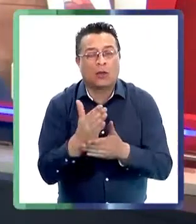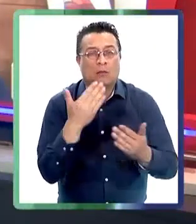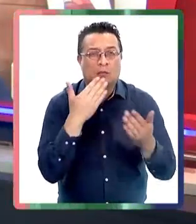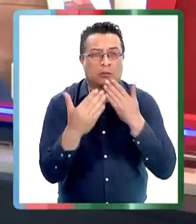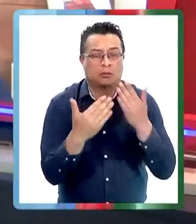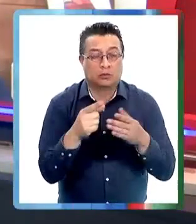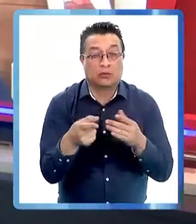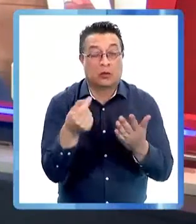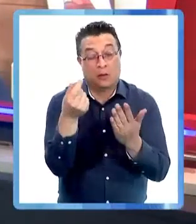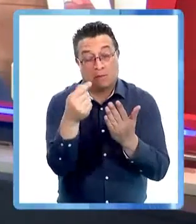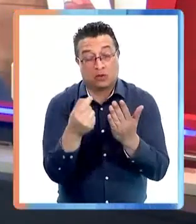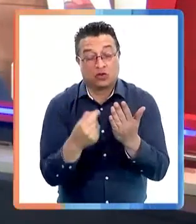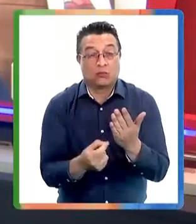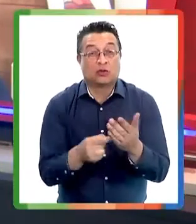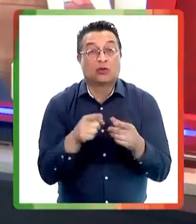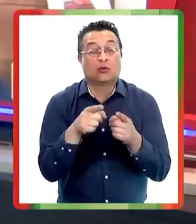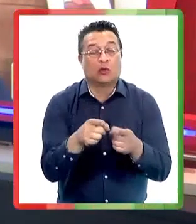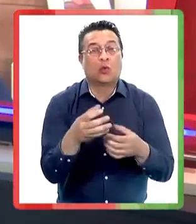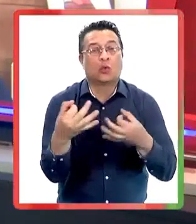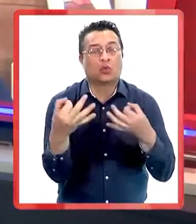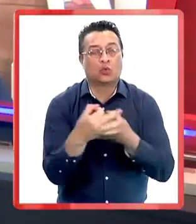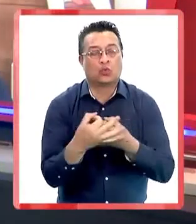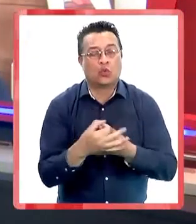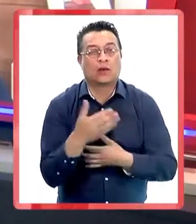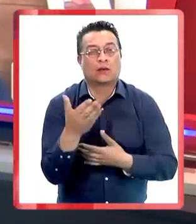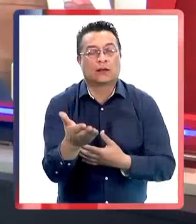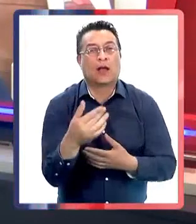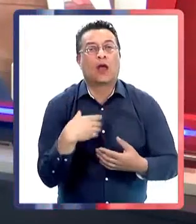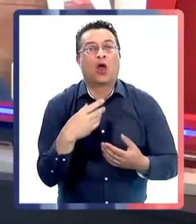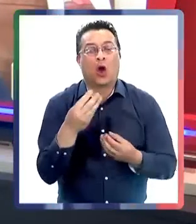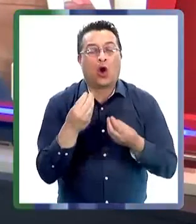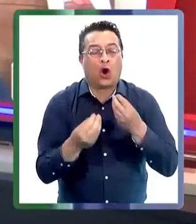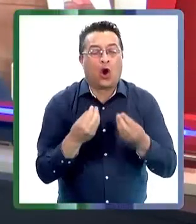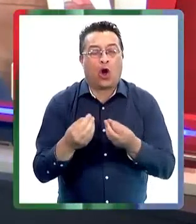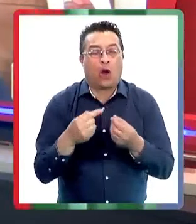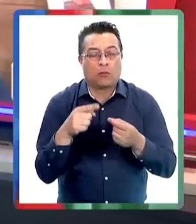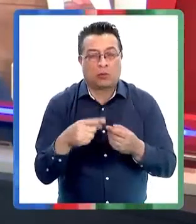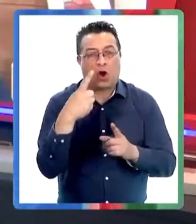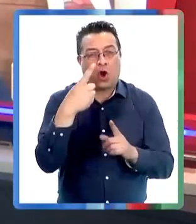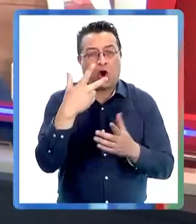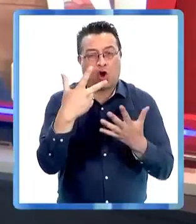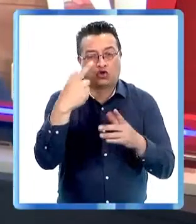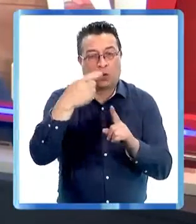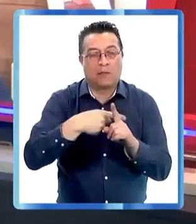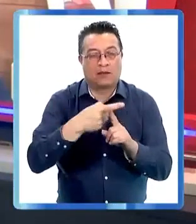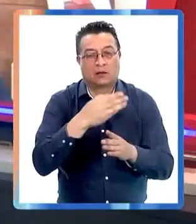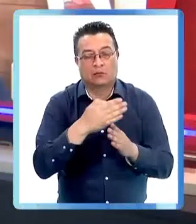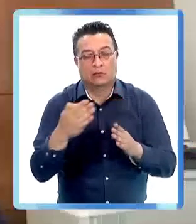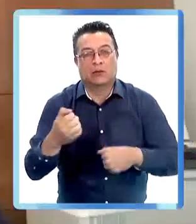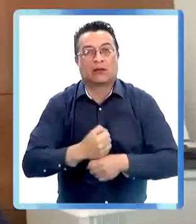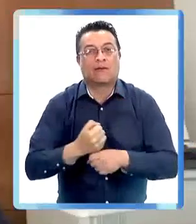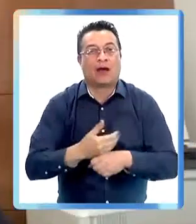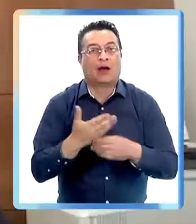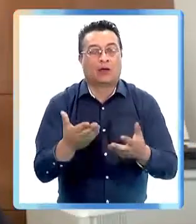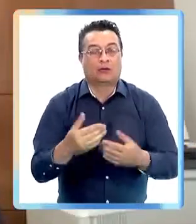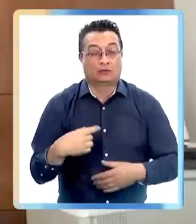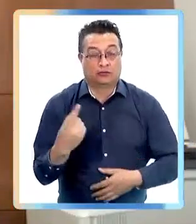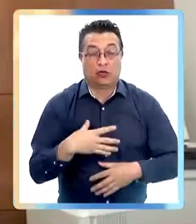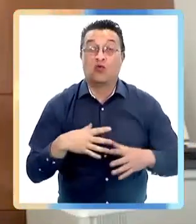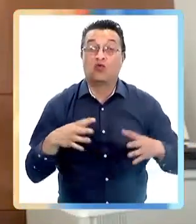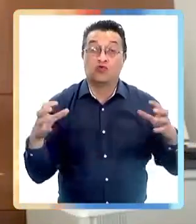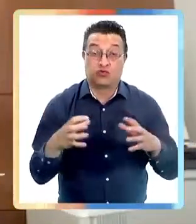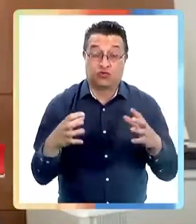a hablar sobre este presupuesto, cuéntenos por favor, ¿cómo han sido estos primeros 8 meses de gestión?